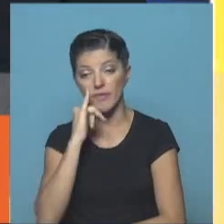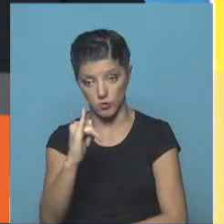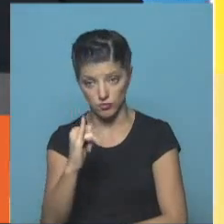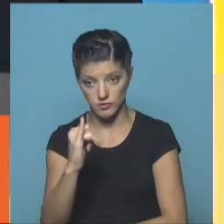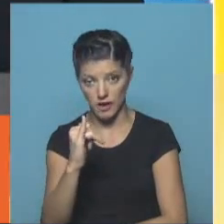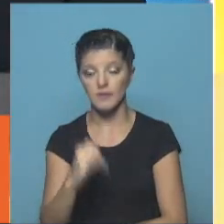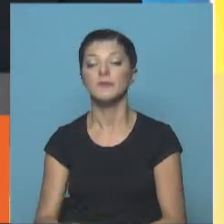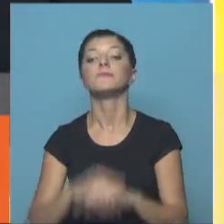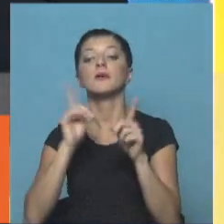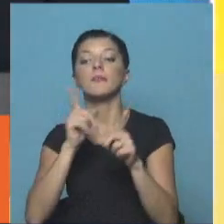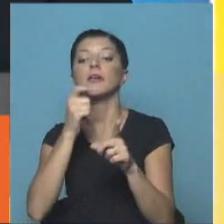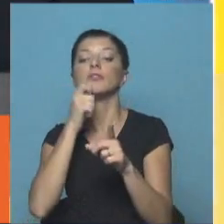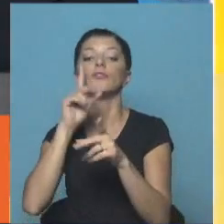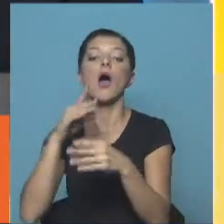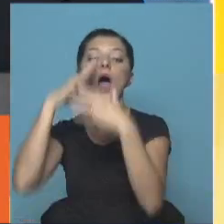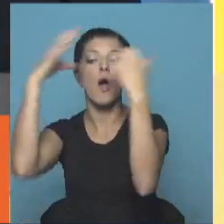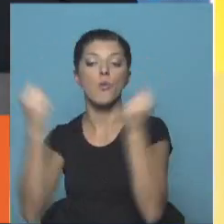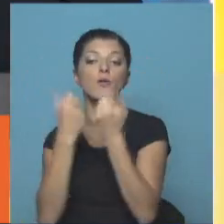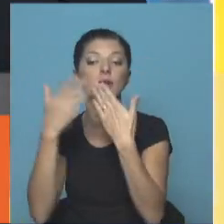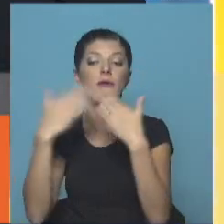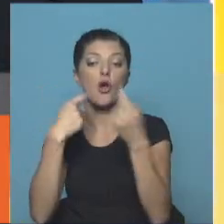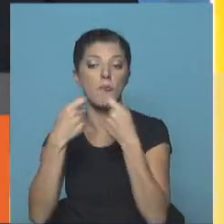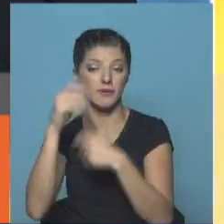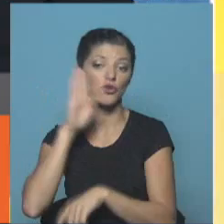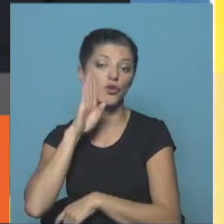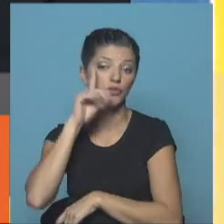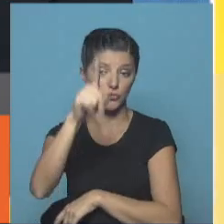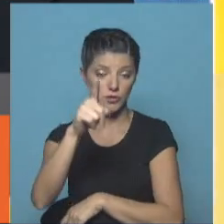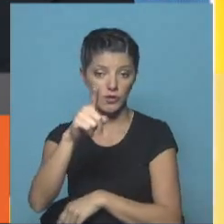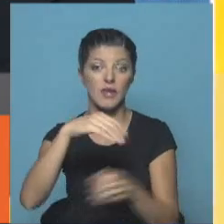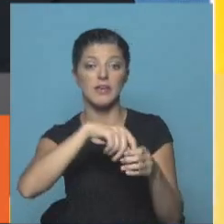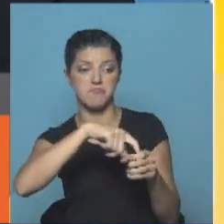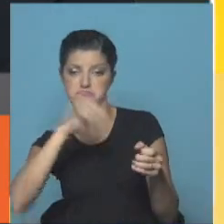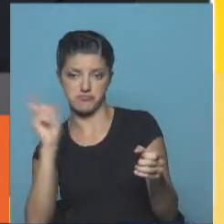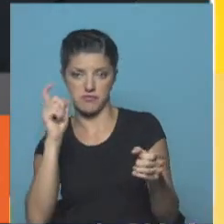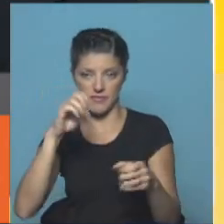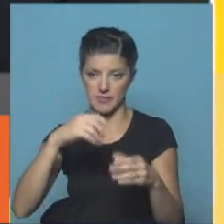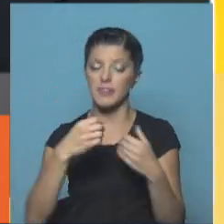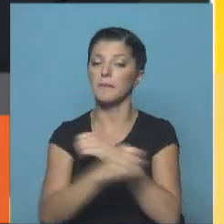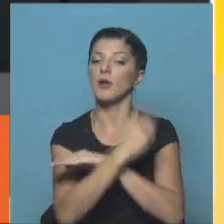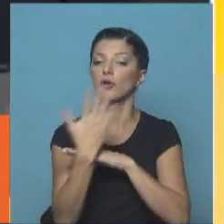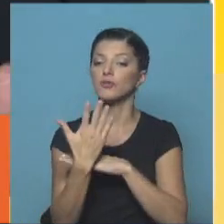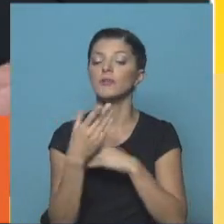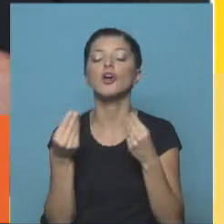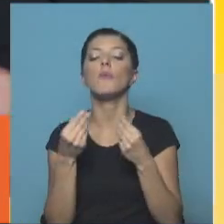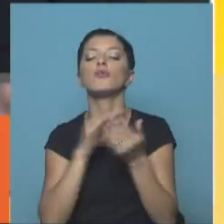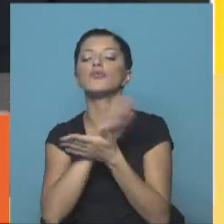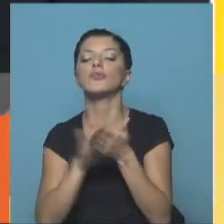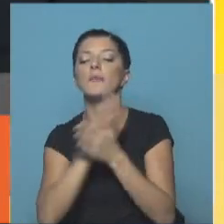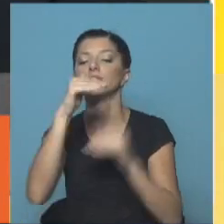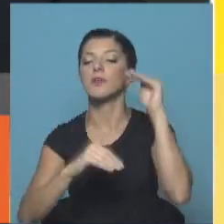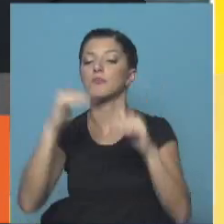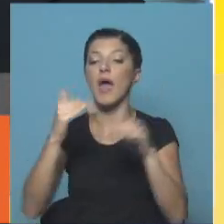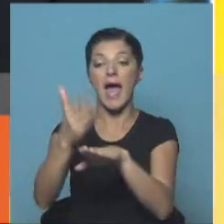Uruguay inclusive de suscribir un acuerdo de libre comercio con los Estados Unidos y salirse del Mercosur. ¿Cómo se resuelven esas asimetrías antes de negociar,